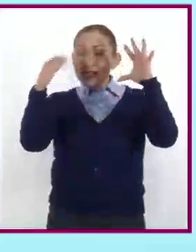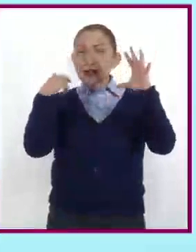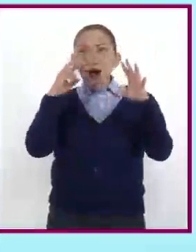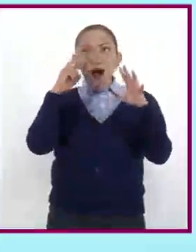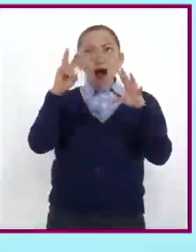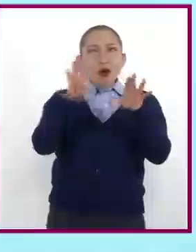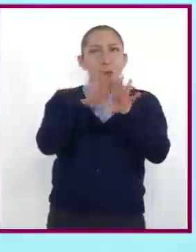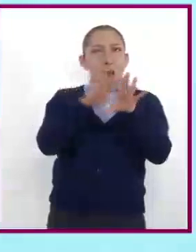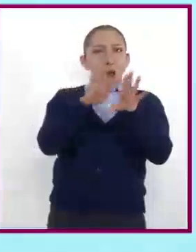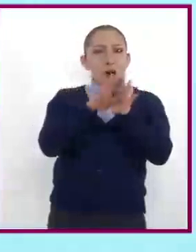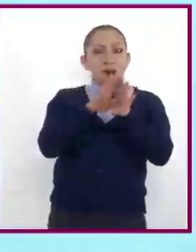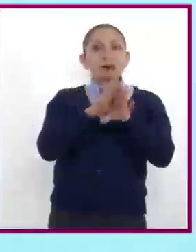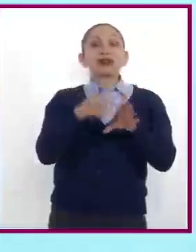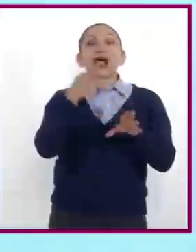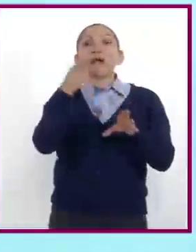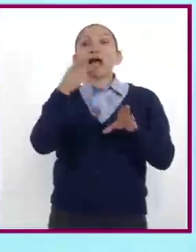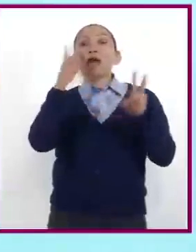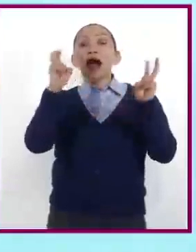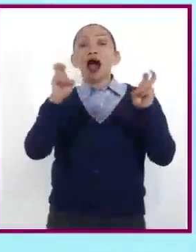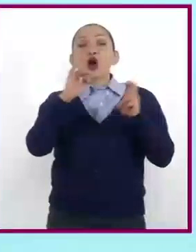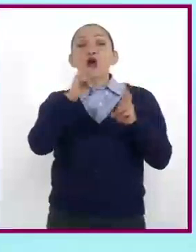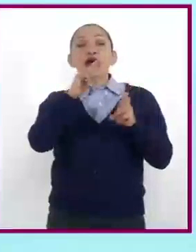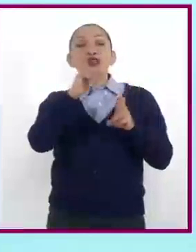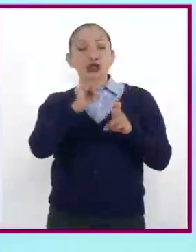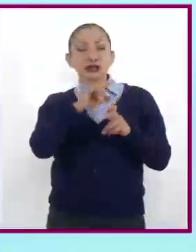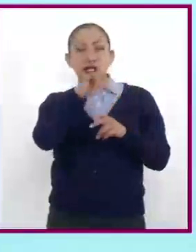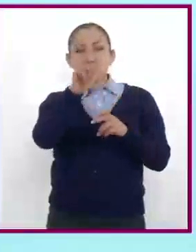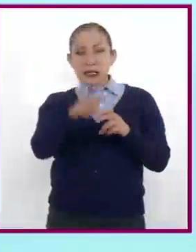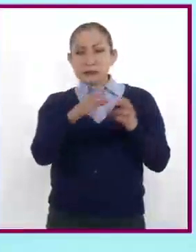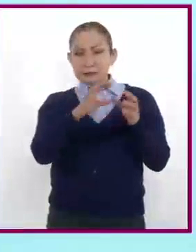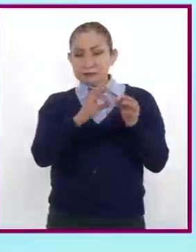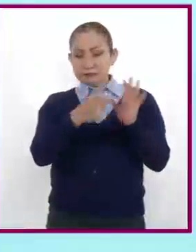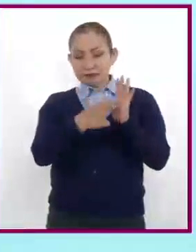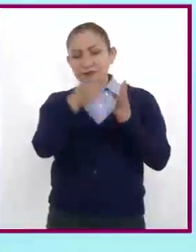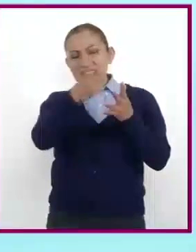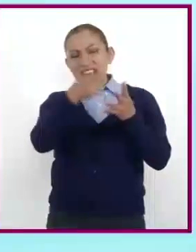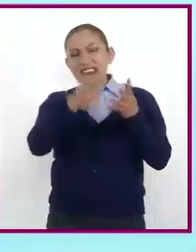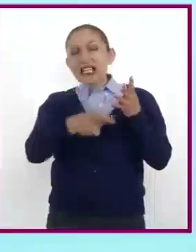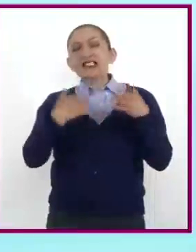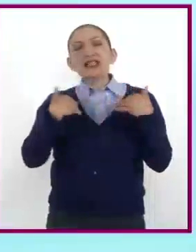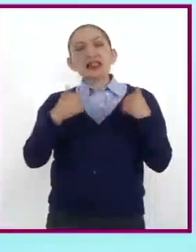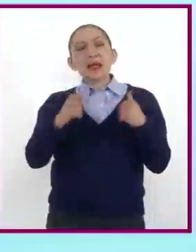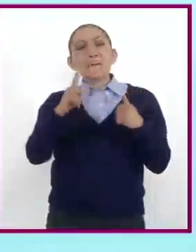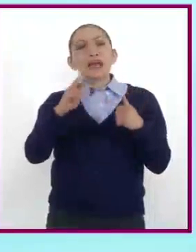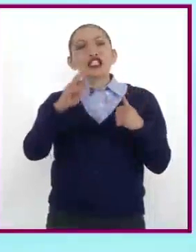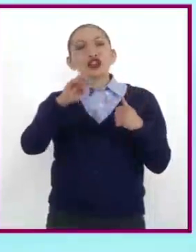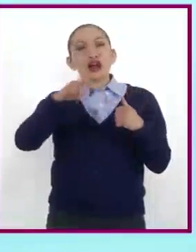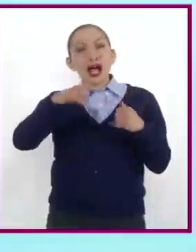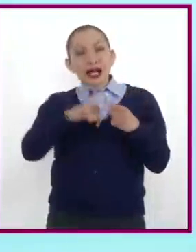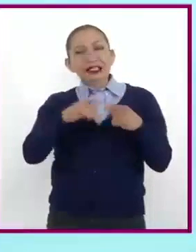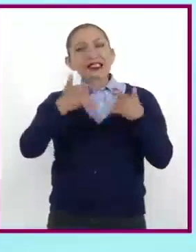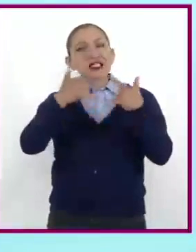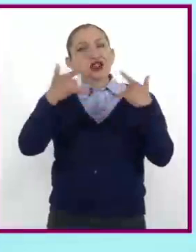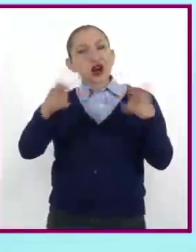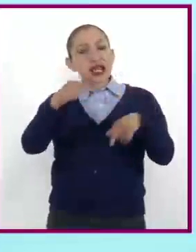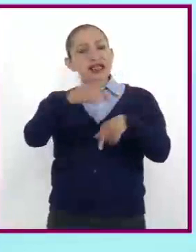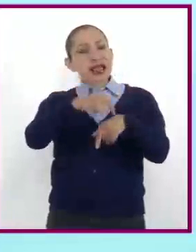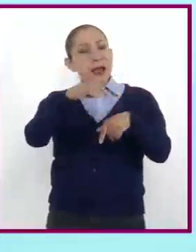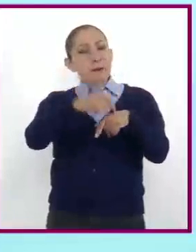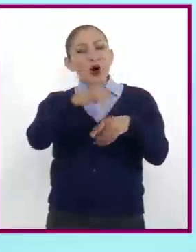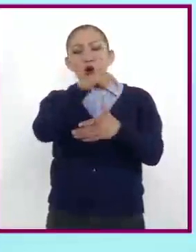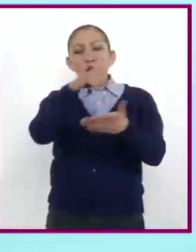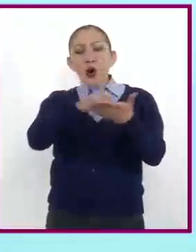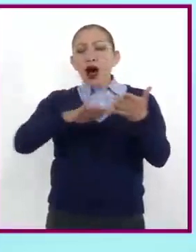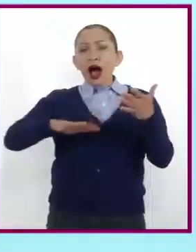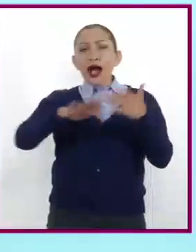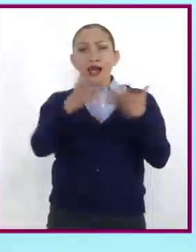creatividad. Hablaremos de los cuentos y les daremos elementos para entender los personajes, la historia y el